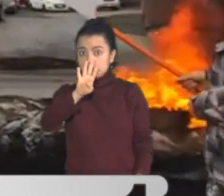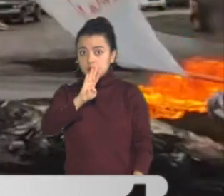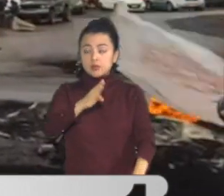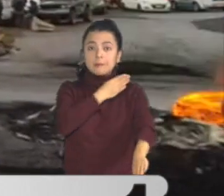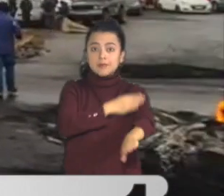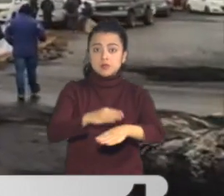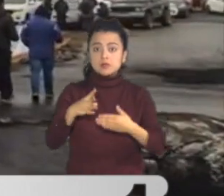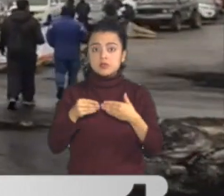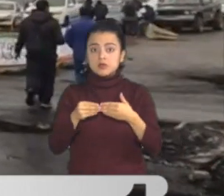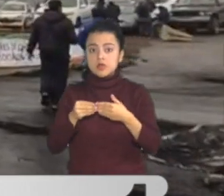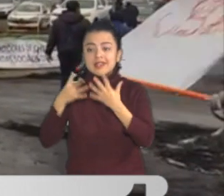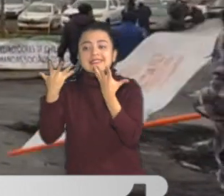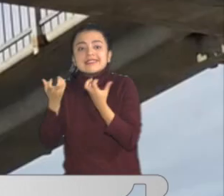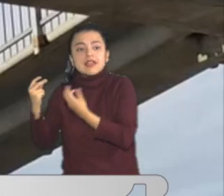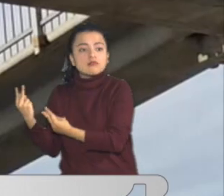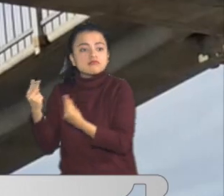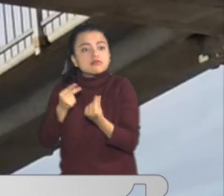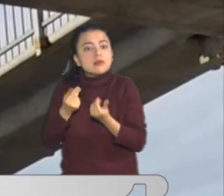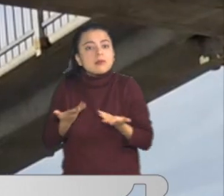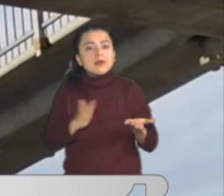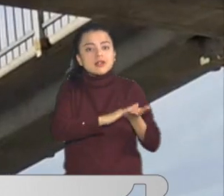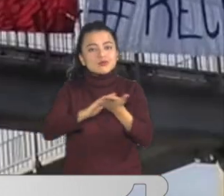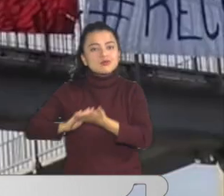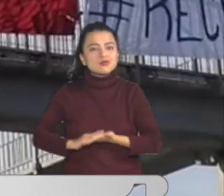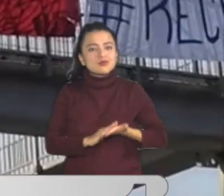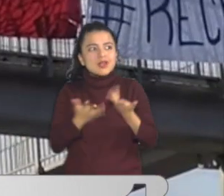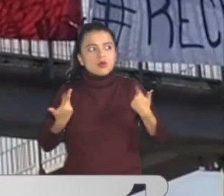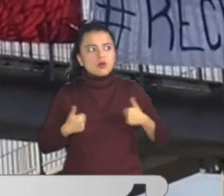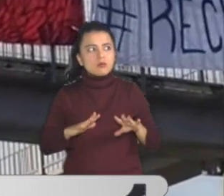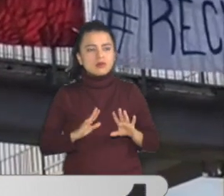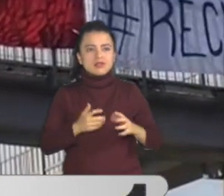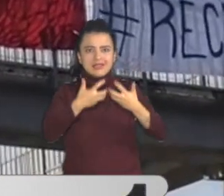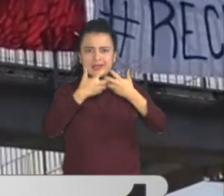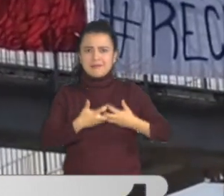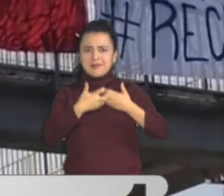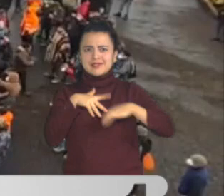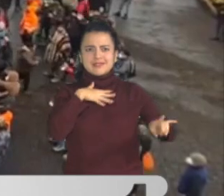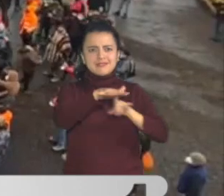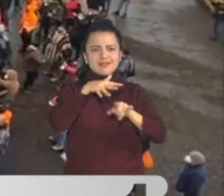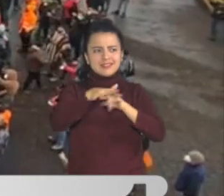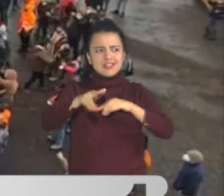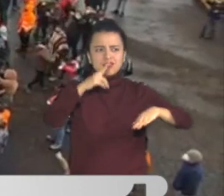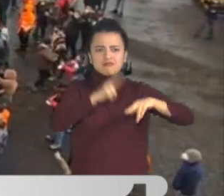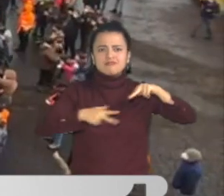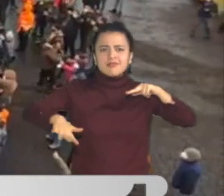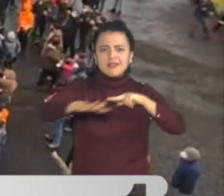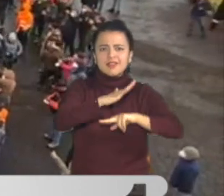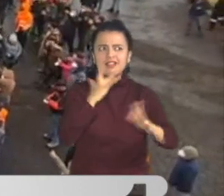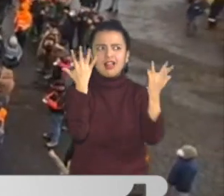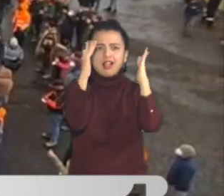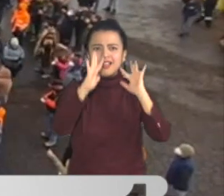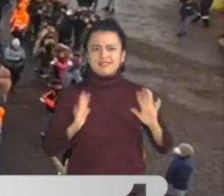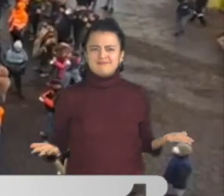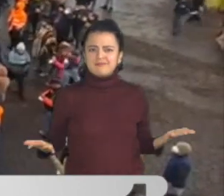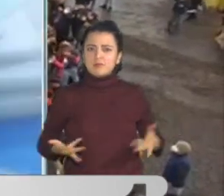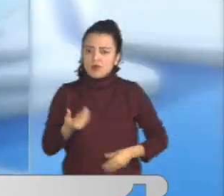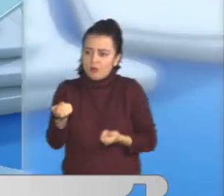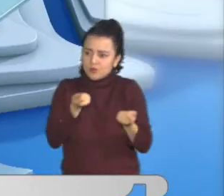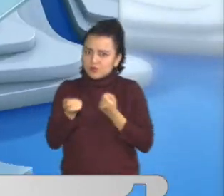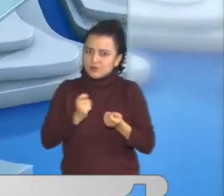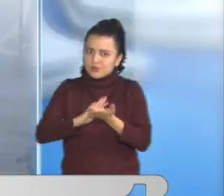Codelco pueda suplir las necesidades técnicas y ambientales que los estándares internacionales piden para que dicha planta opere.